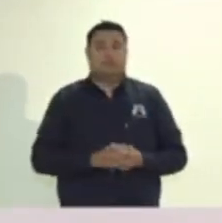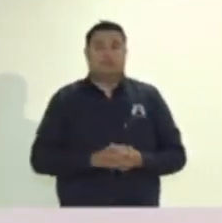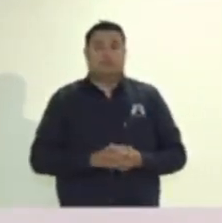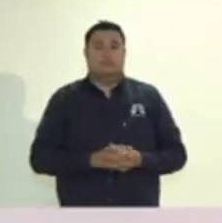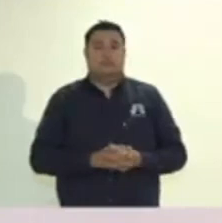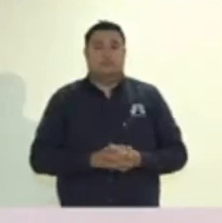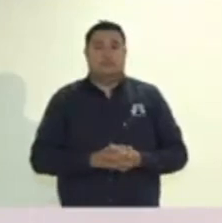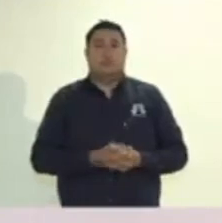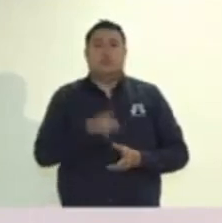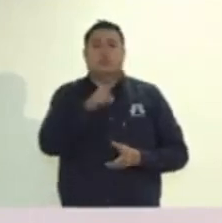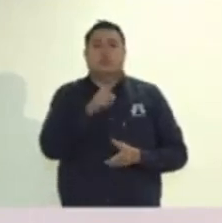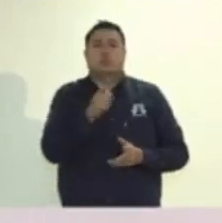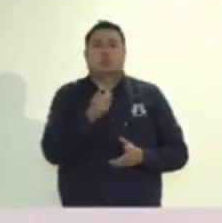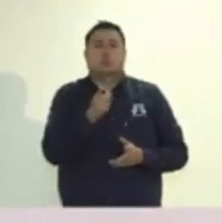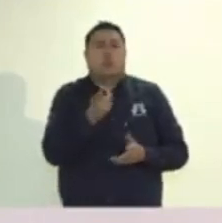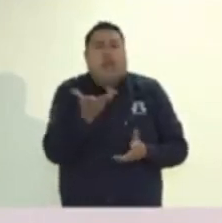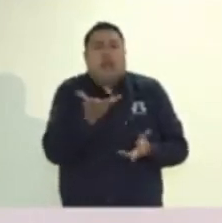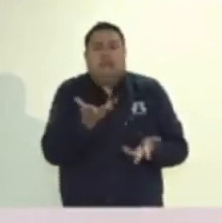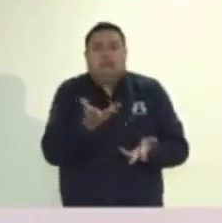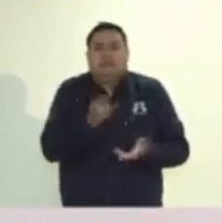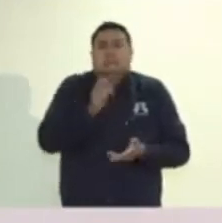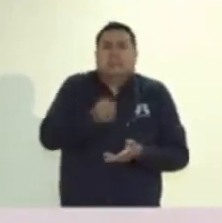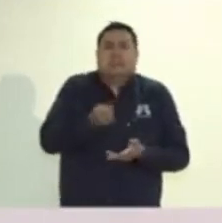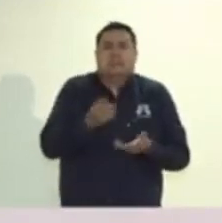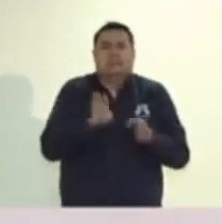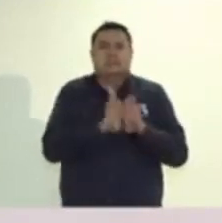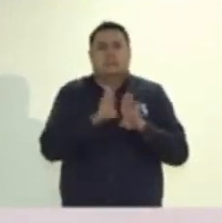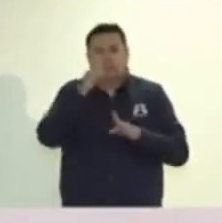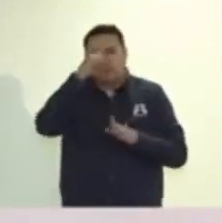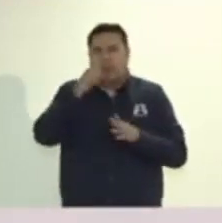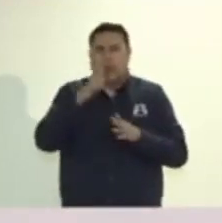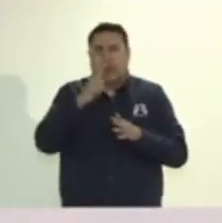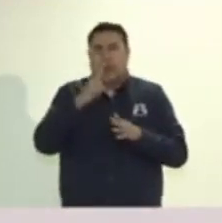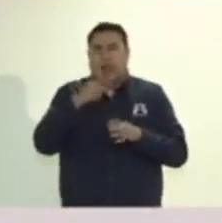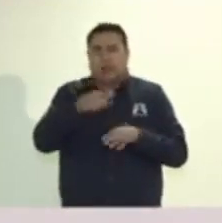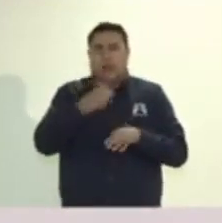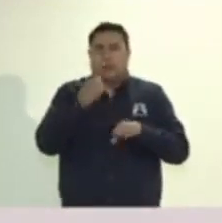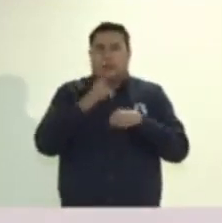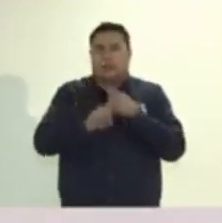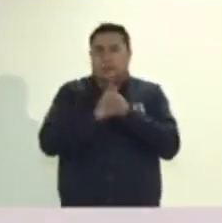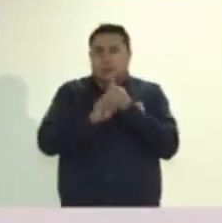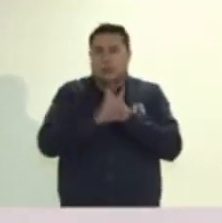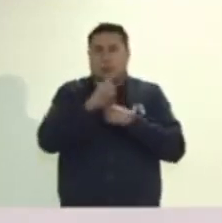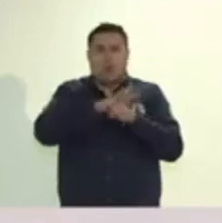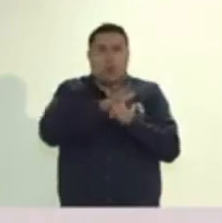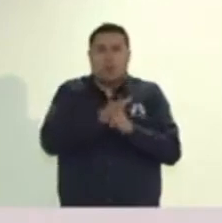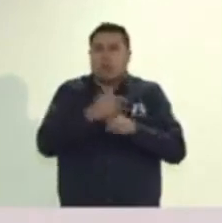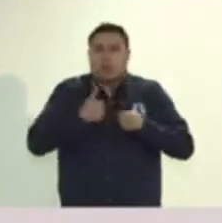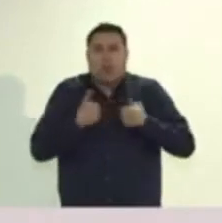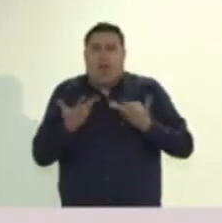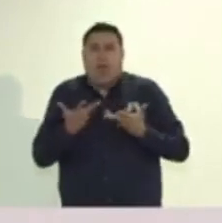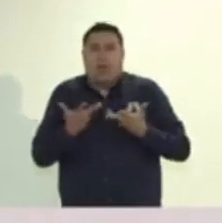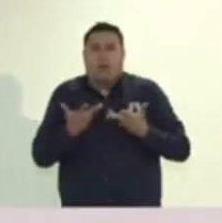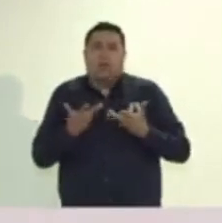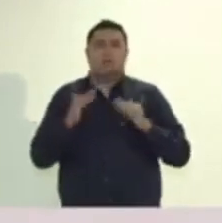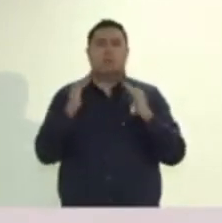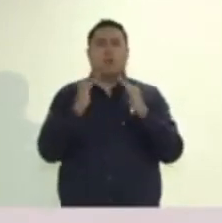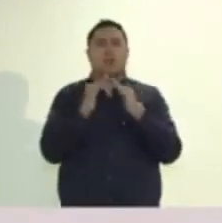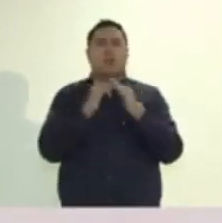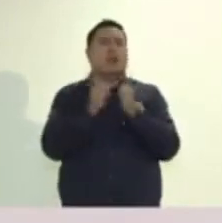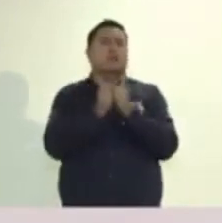¿Qué puedes hacer para poder ayudar en esta contingencia, en esta epidemia? Quédate en casa. Con